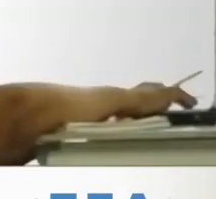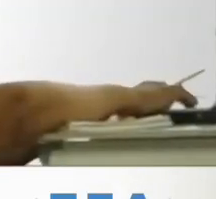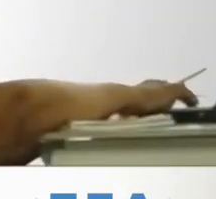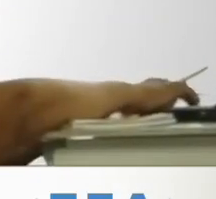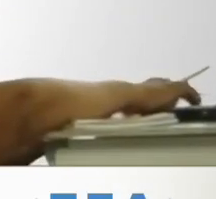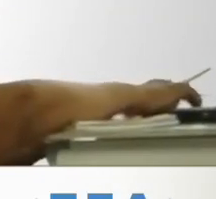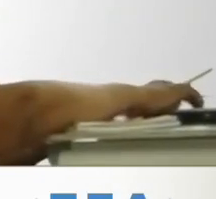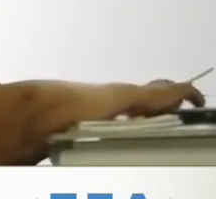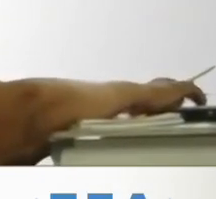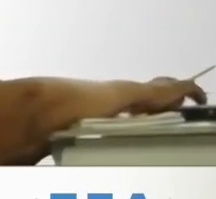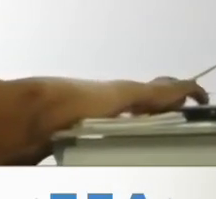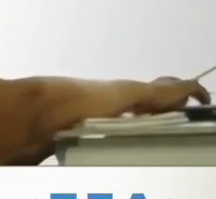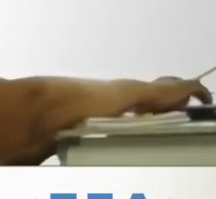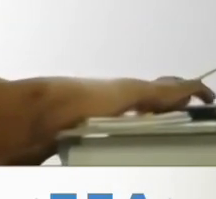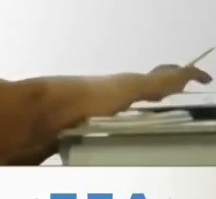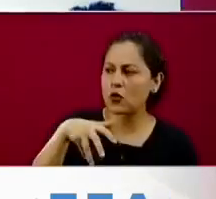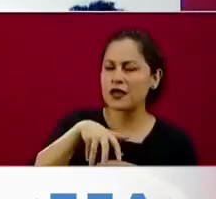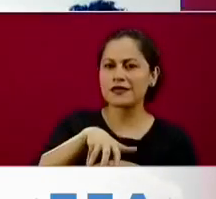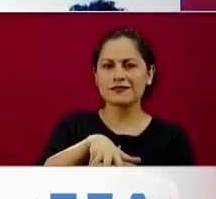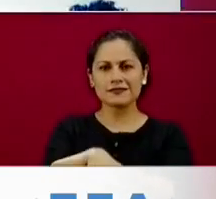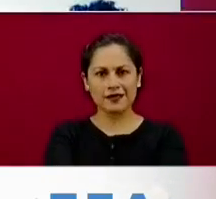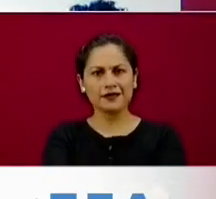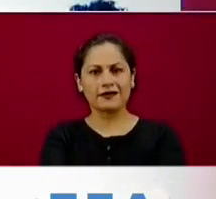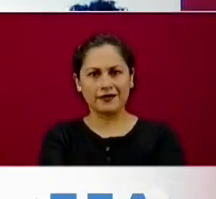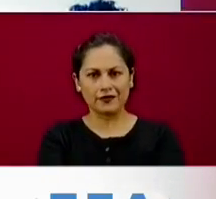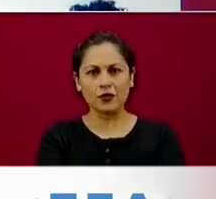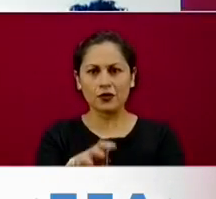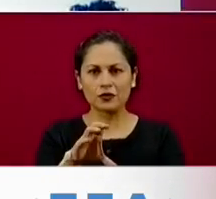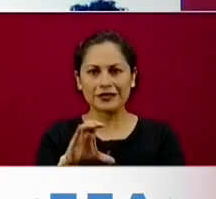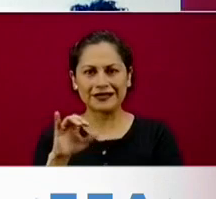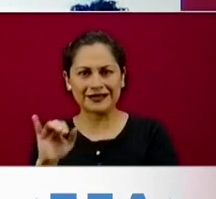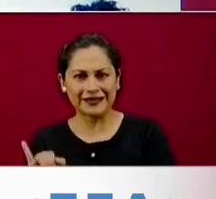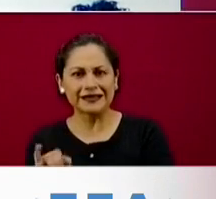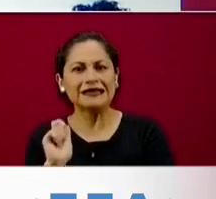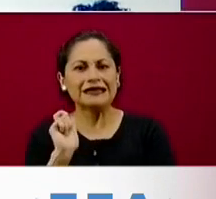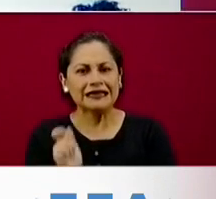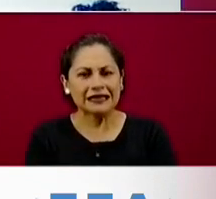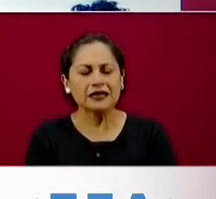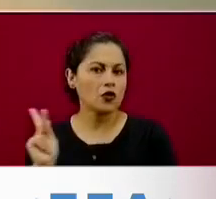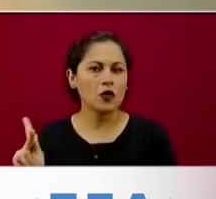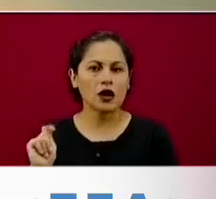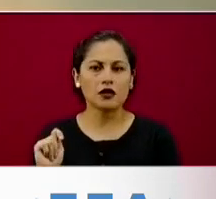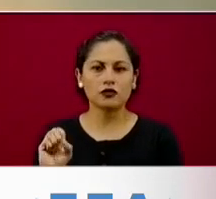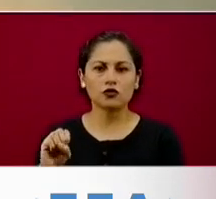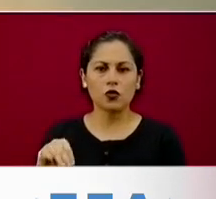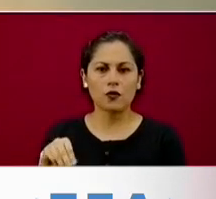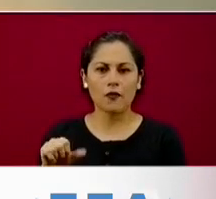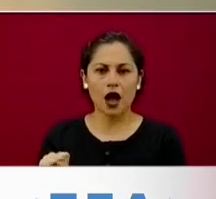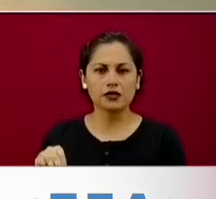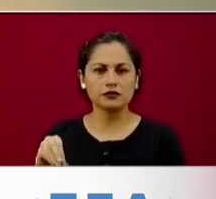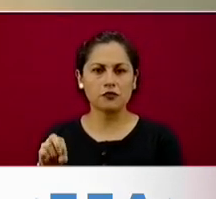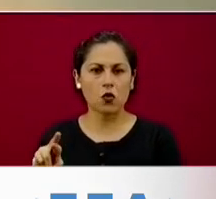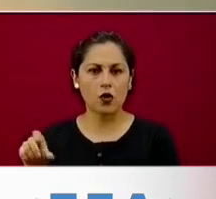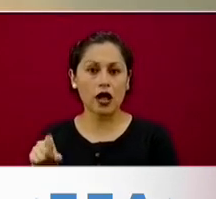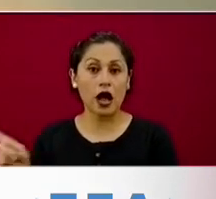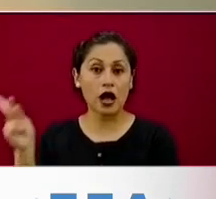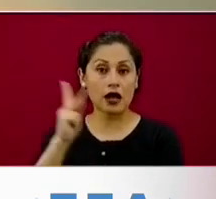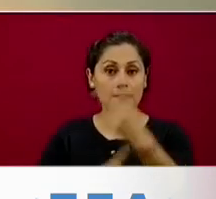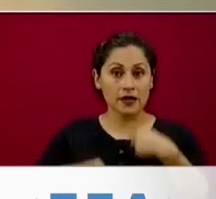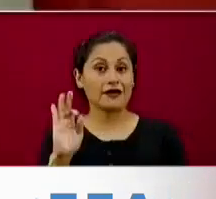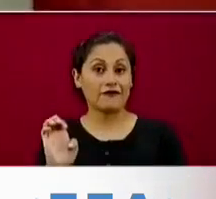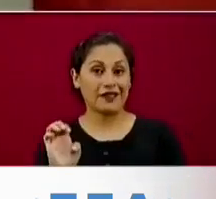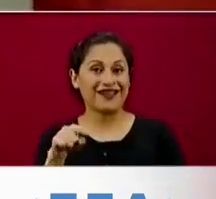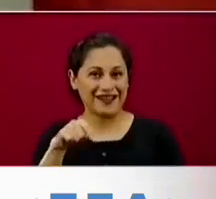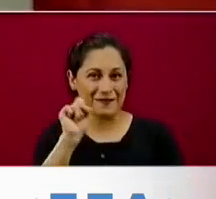apoyos serán denunciados por los propios beneficiarios los centros integradores de desarrollo buscan atender directamente a la población en una ventanilla de